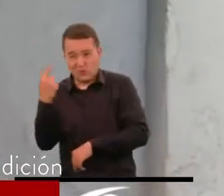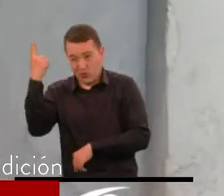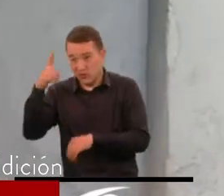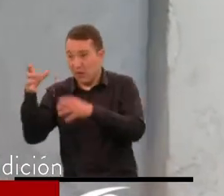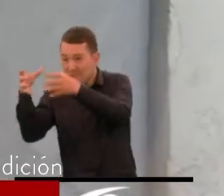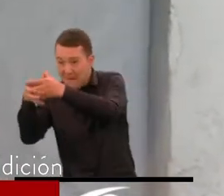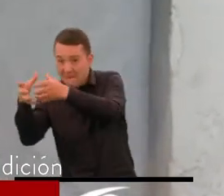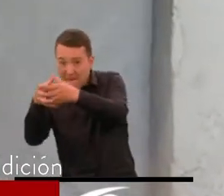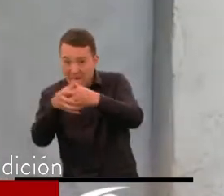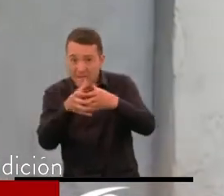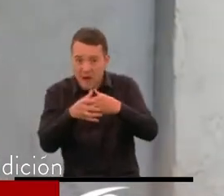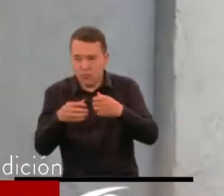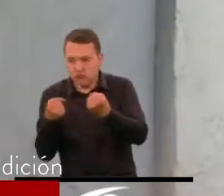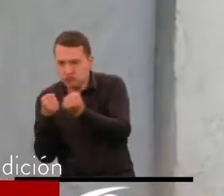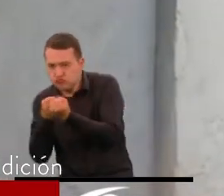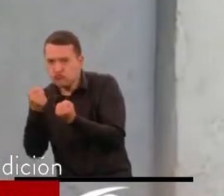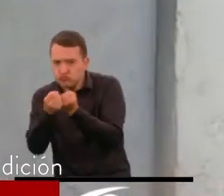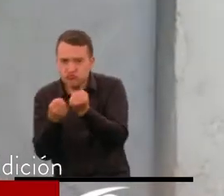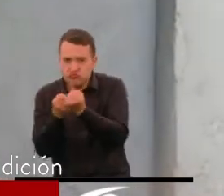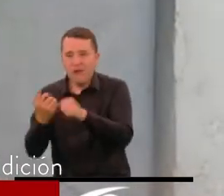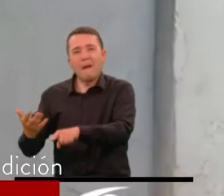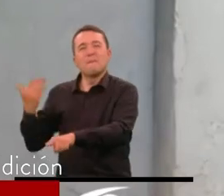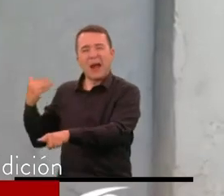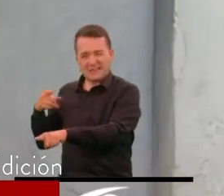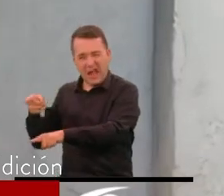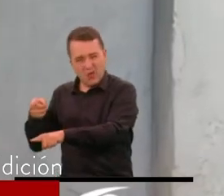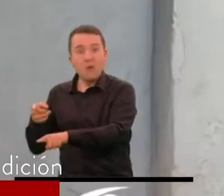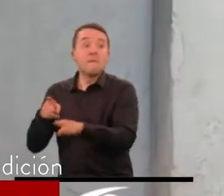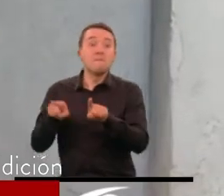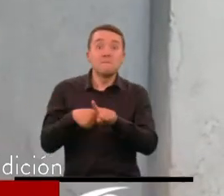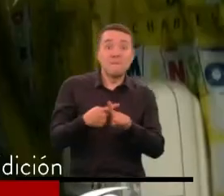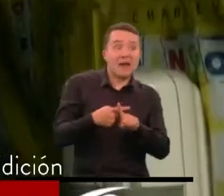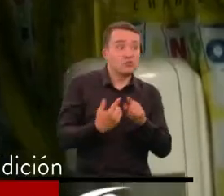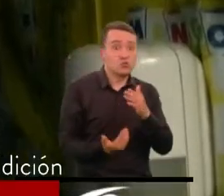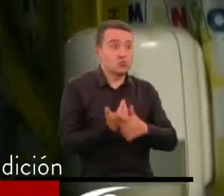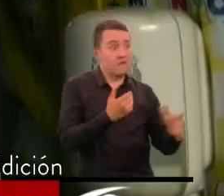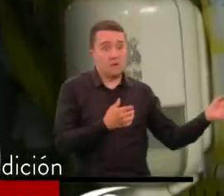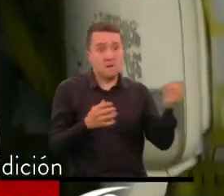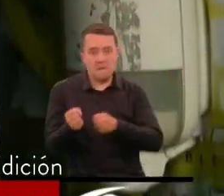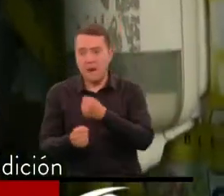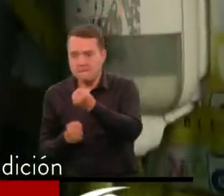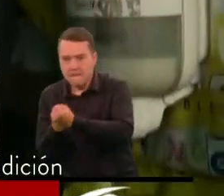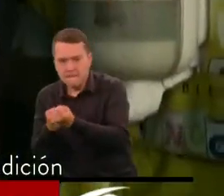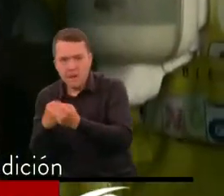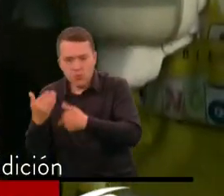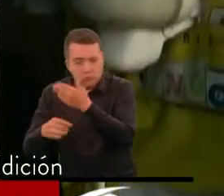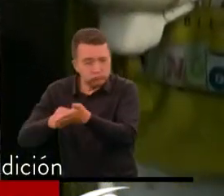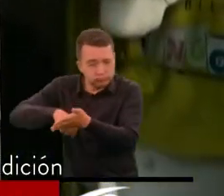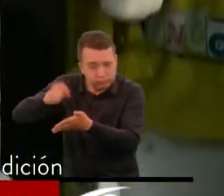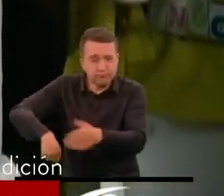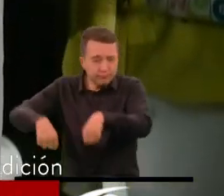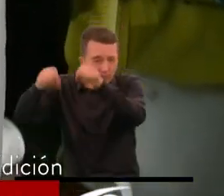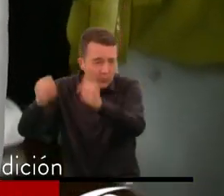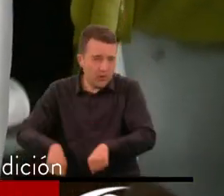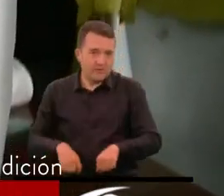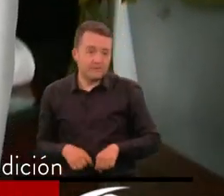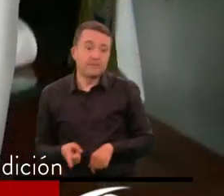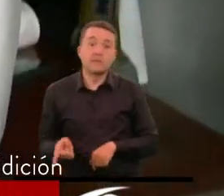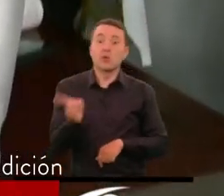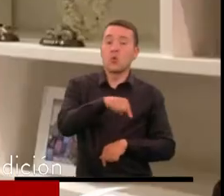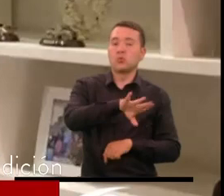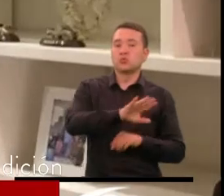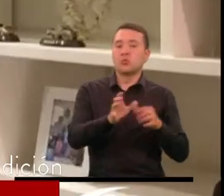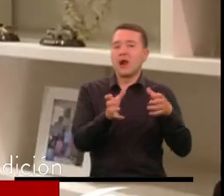con algunos que están nuevos en el Congreso y esperamos nos puedan respaldar. También reaccionó el presidente de Acoplásticos.